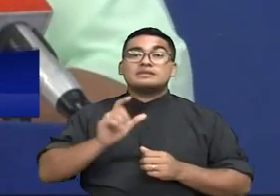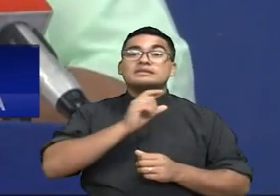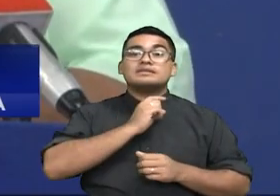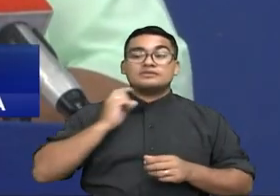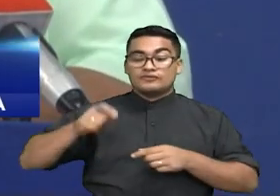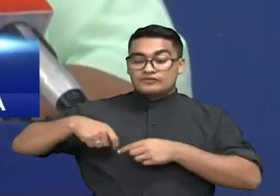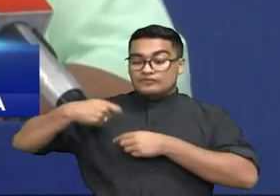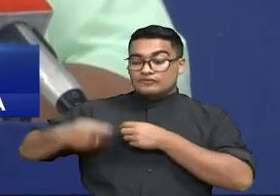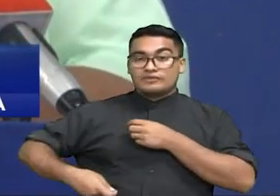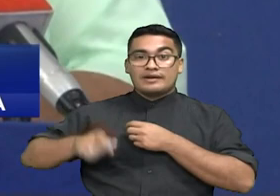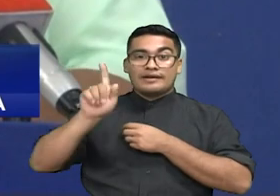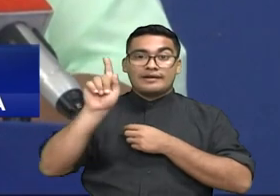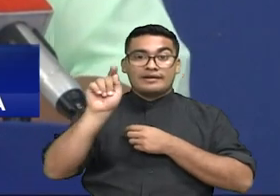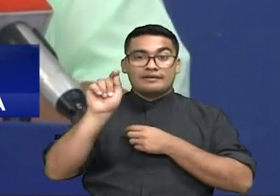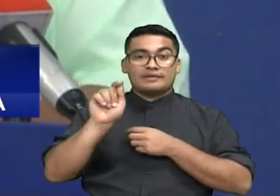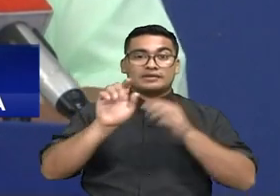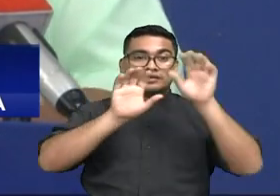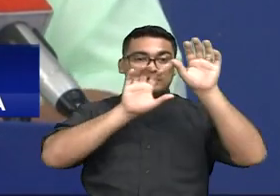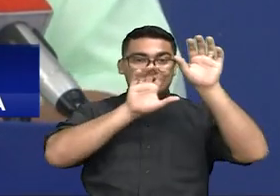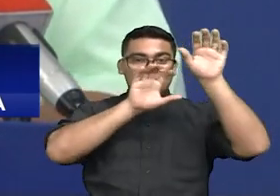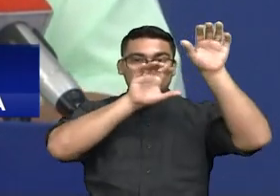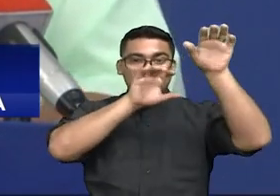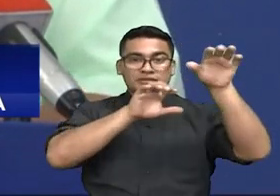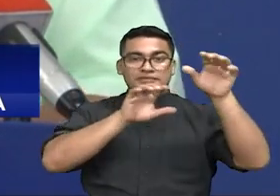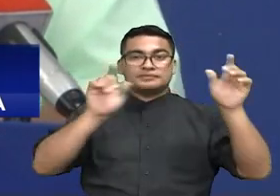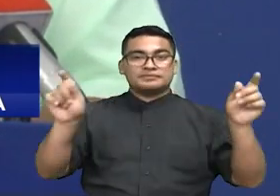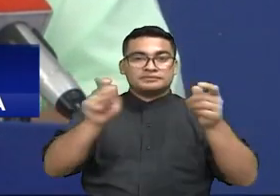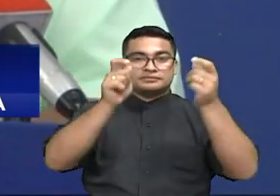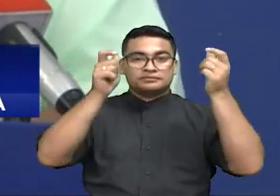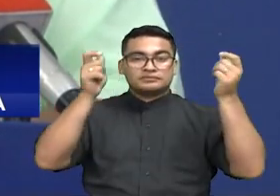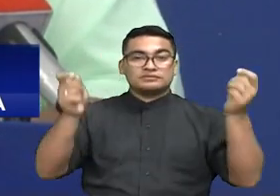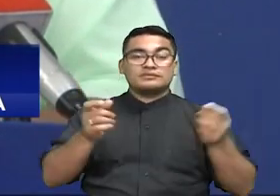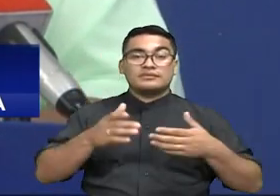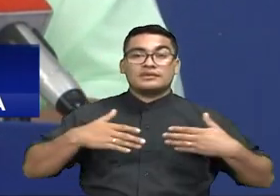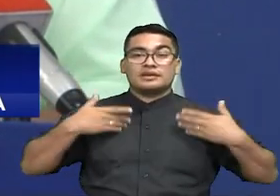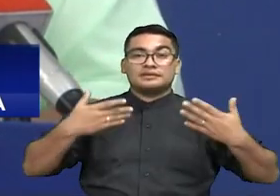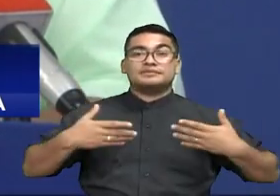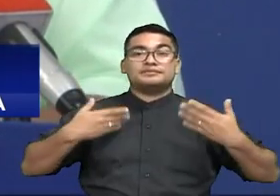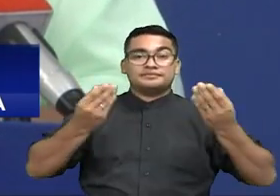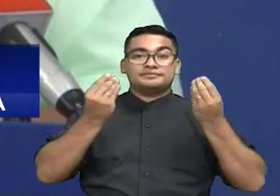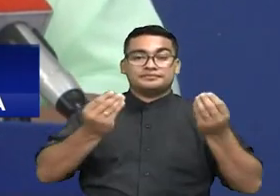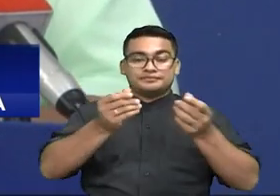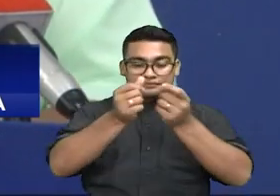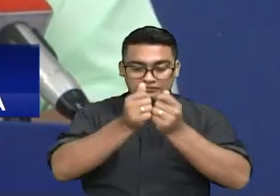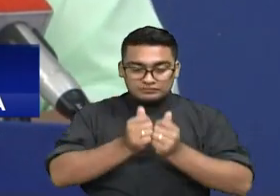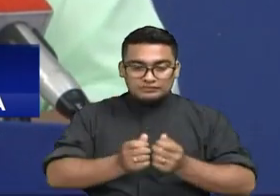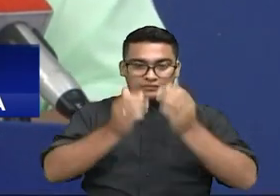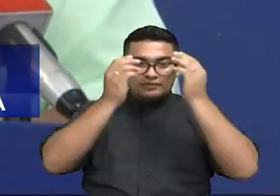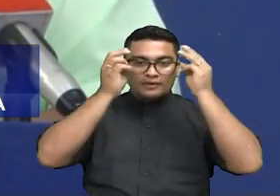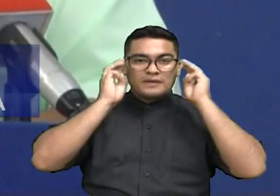León, sin excepción, celebraban con entusiasmo y alegría los rezos a la Inmaculada.